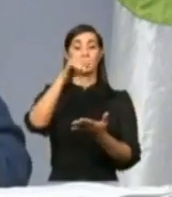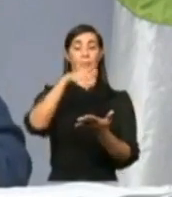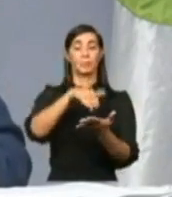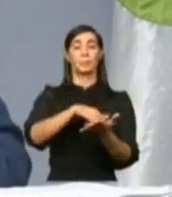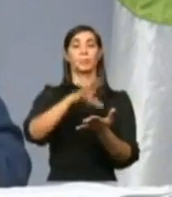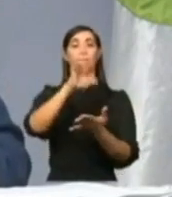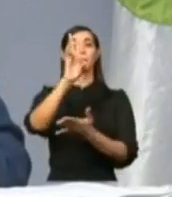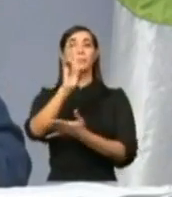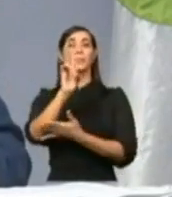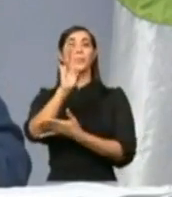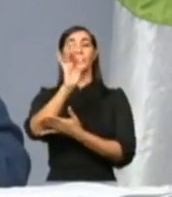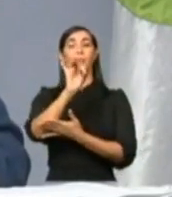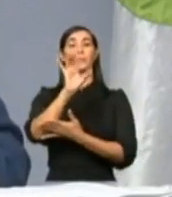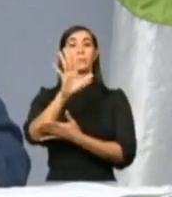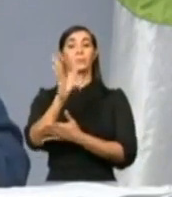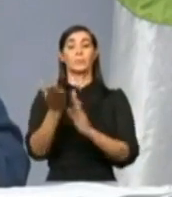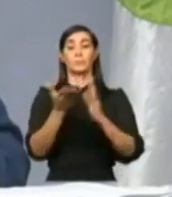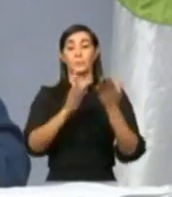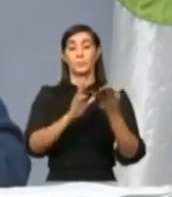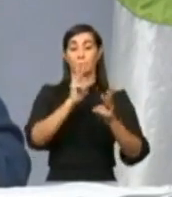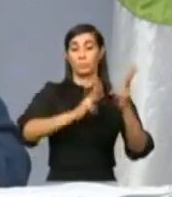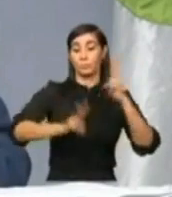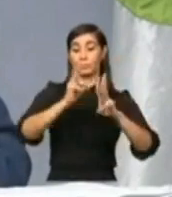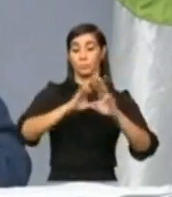7.875 defunciones a nivel global.